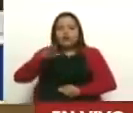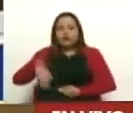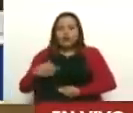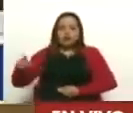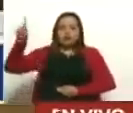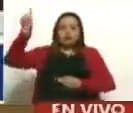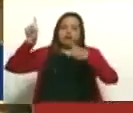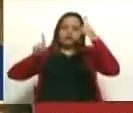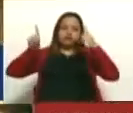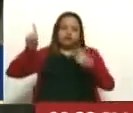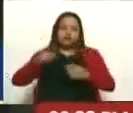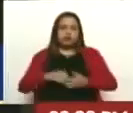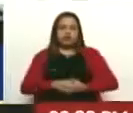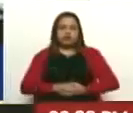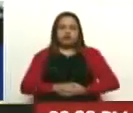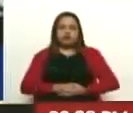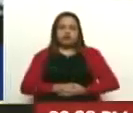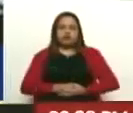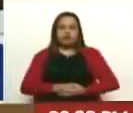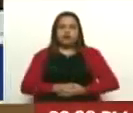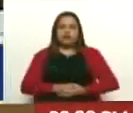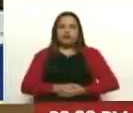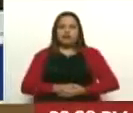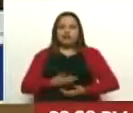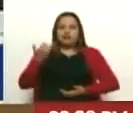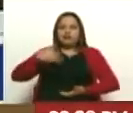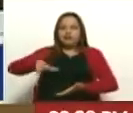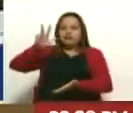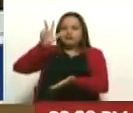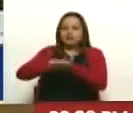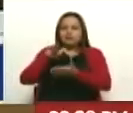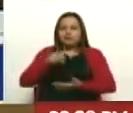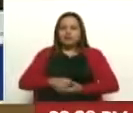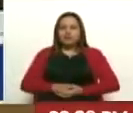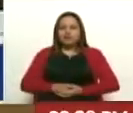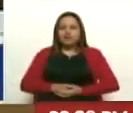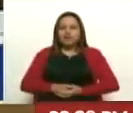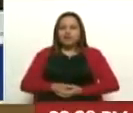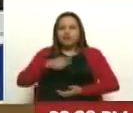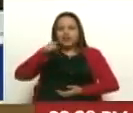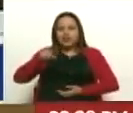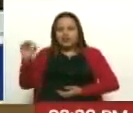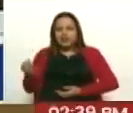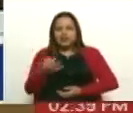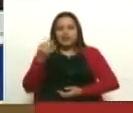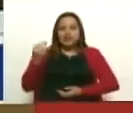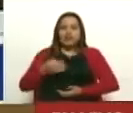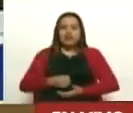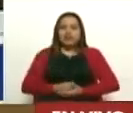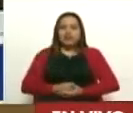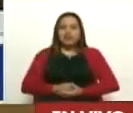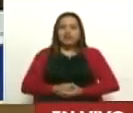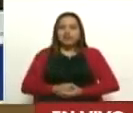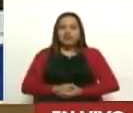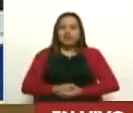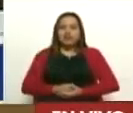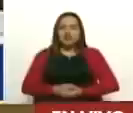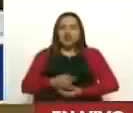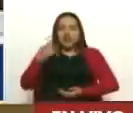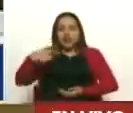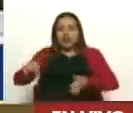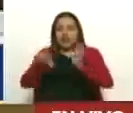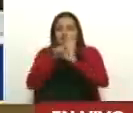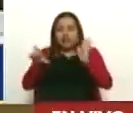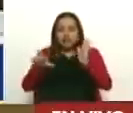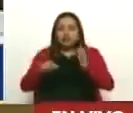con la señal de costumbre. Queda aprobada la disposición transitoria tercera de esta ley de